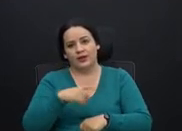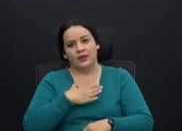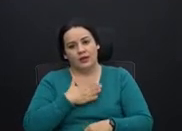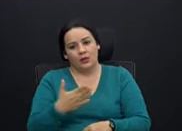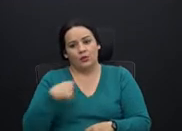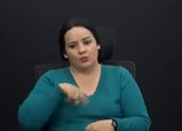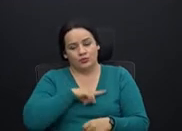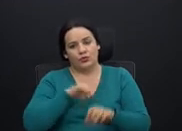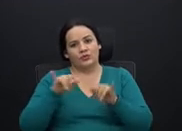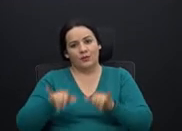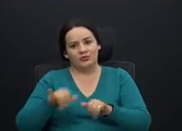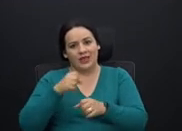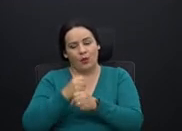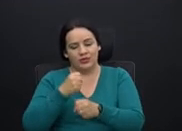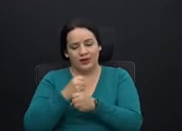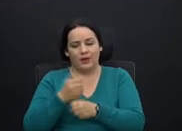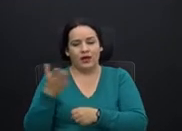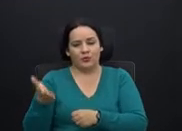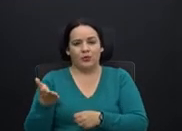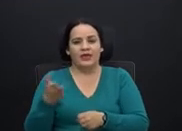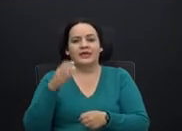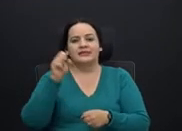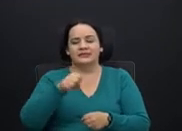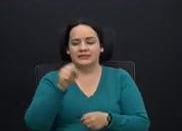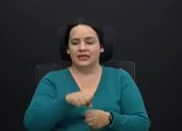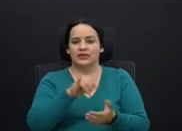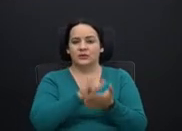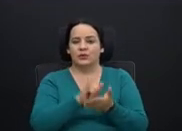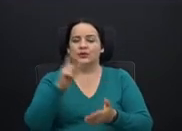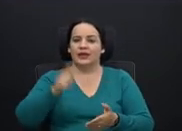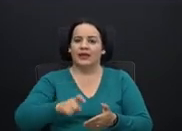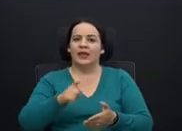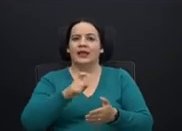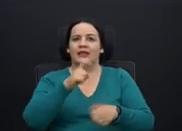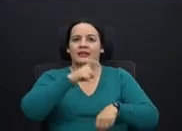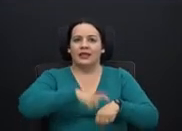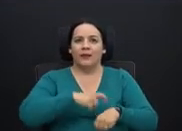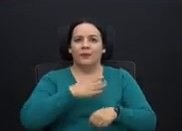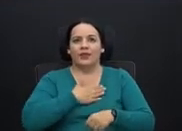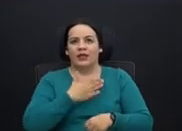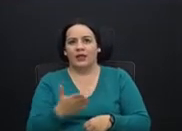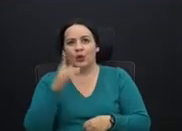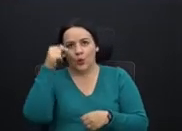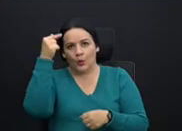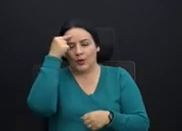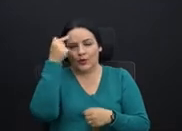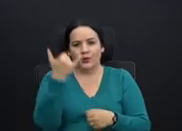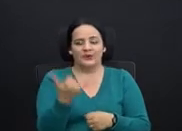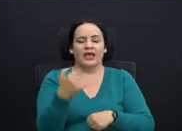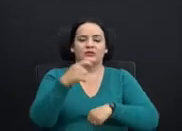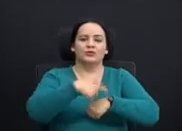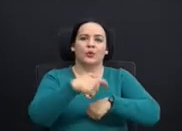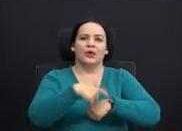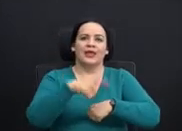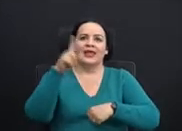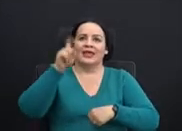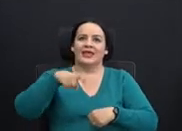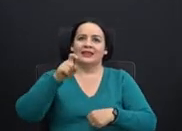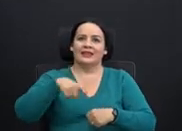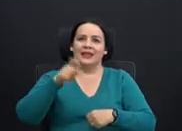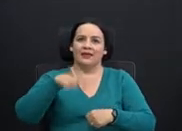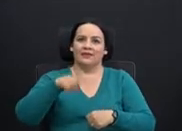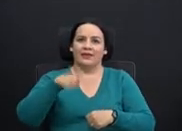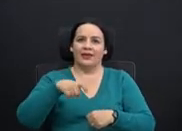hemos estado. De acuerdo, ministro, esto requiere de tiempo, esto requiere dedicación y el gobierno yo creo que ya es hora de que debe lavarse